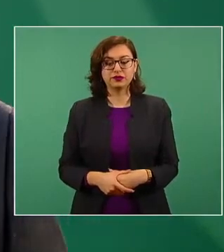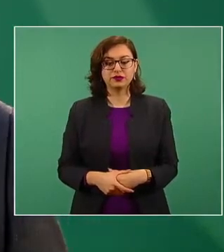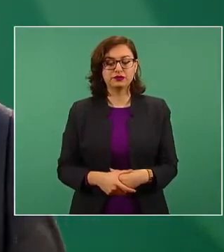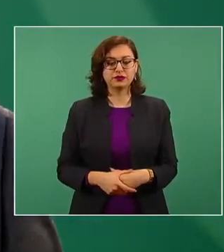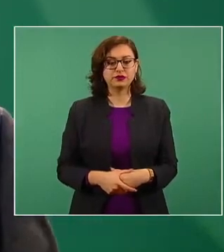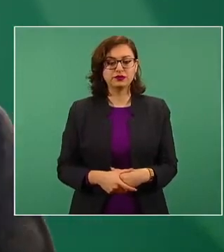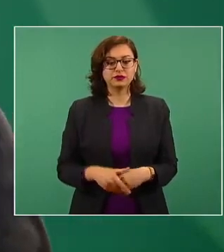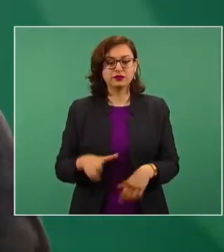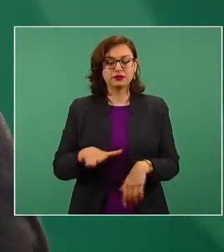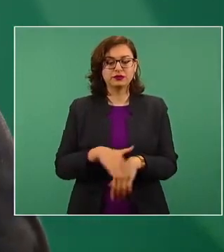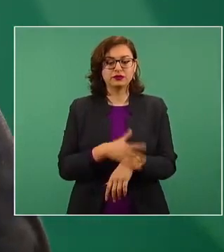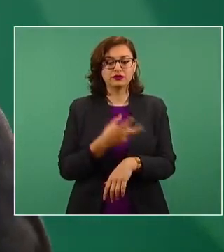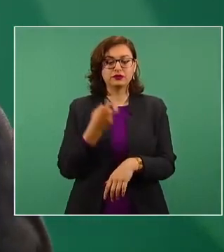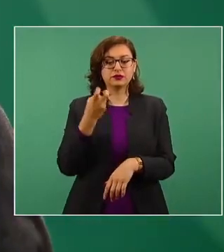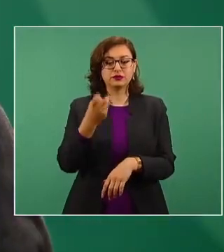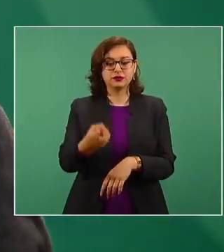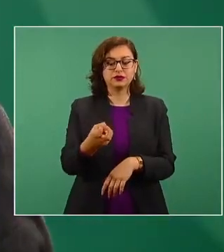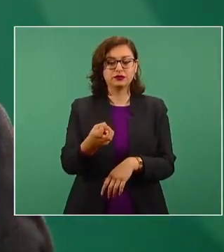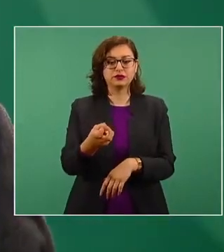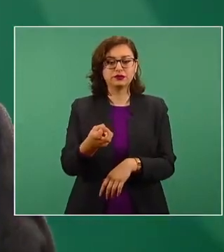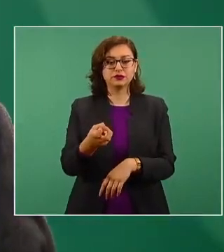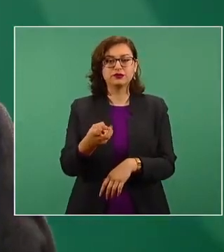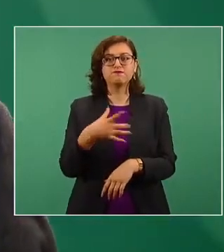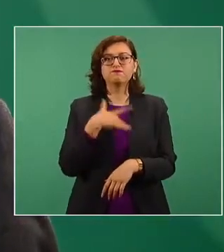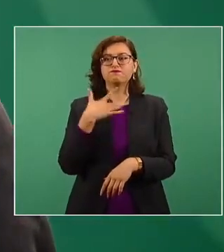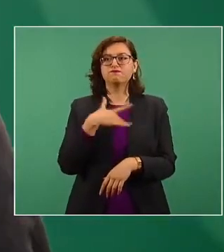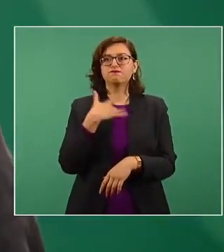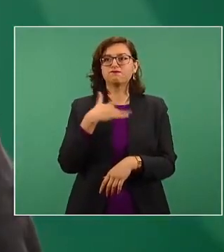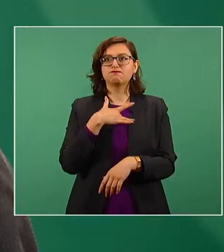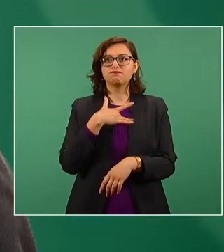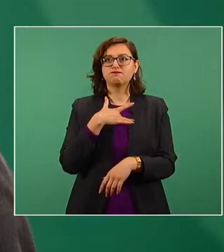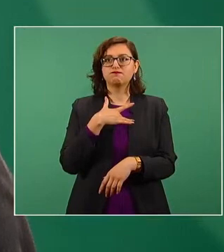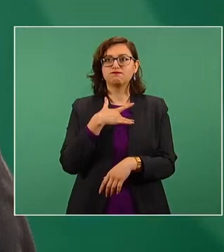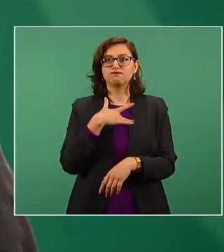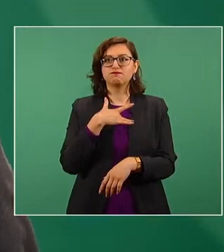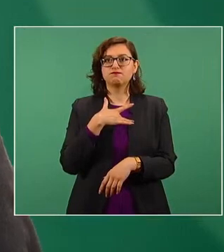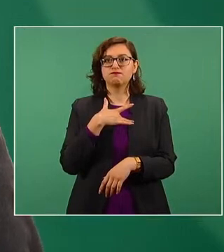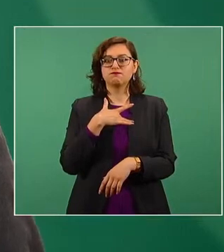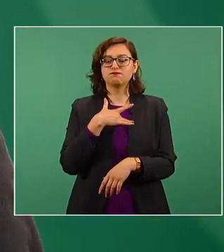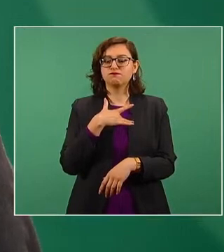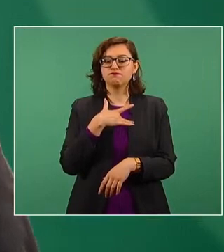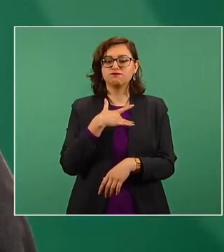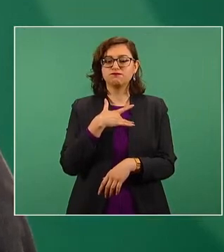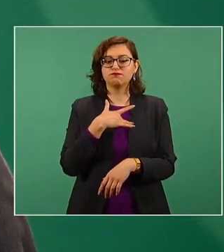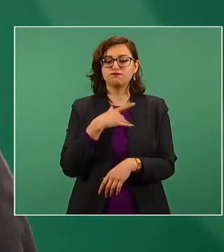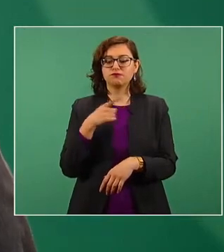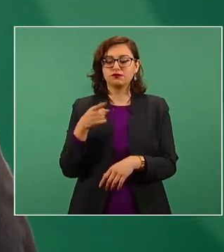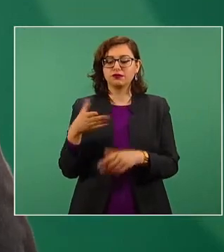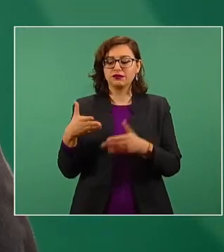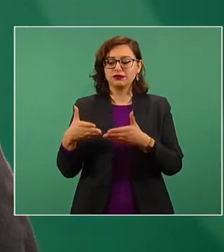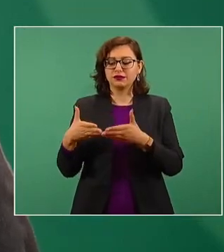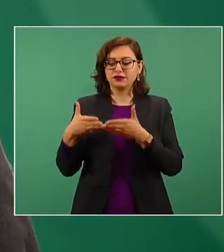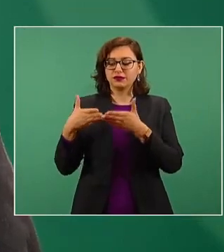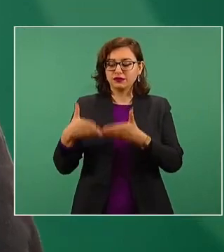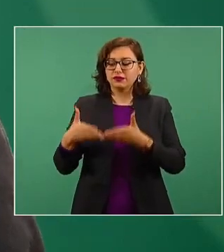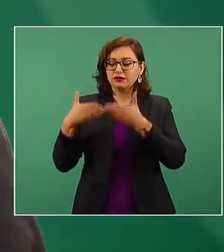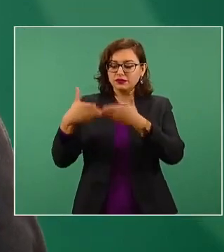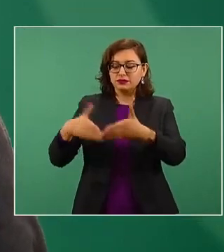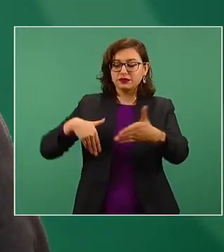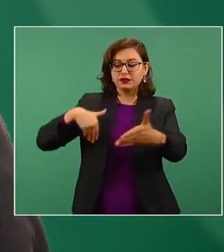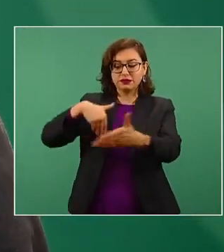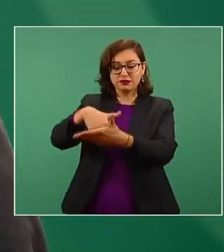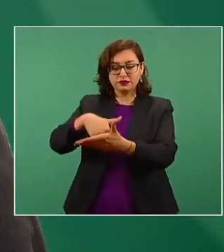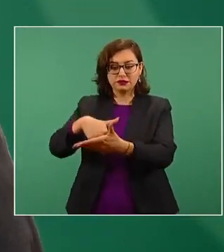la decisión de pasar el control de los puertos, sobre